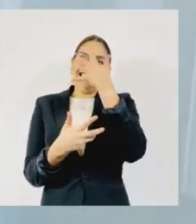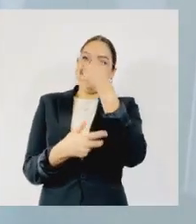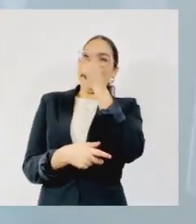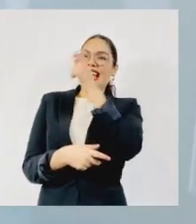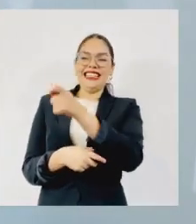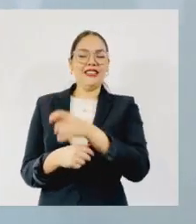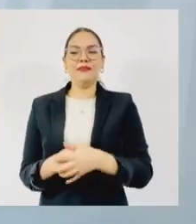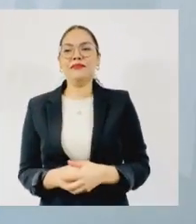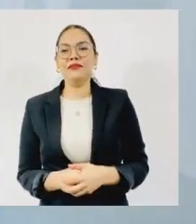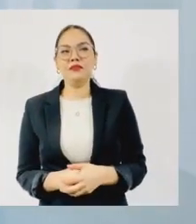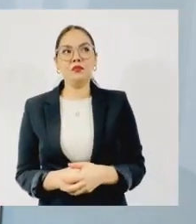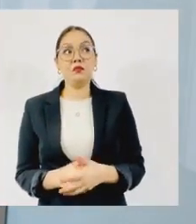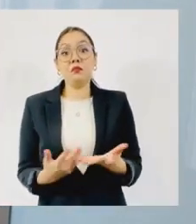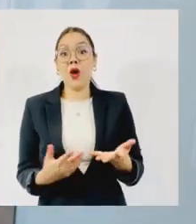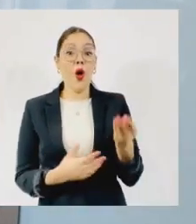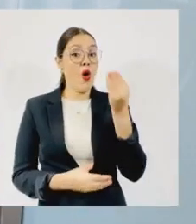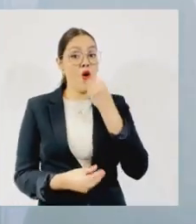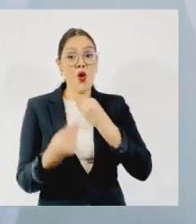Comer.